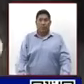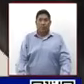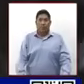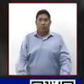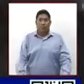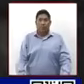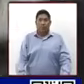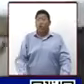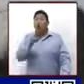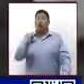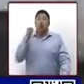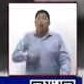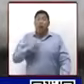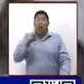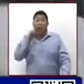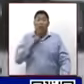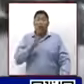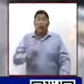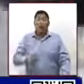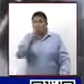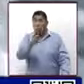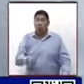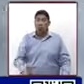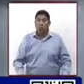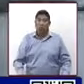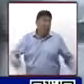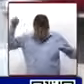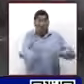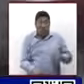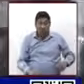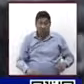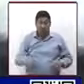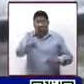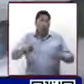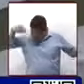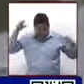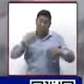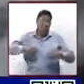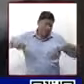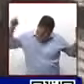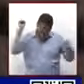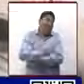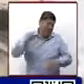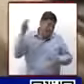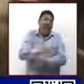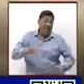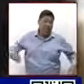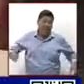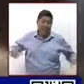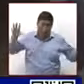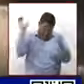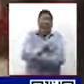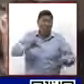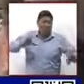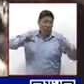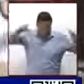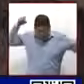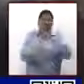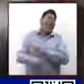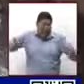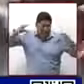¿Tú abusaste de la menor? ¿Por qué le hiciste? ¡Maldito desgraciado! ¿Por qué te has metido con una niña que no se